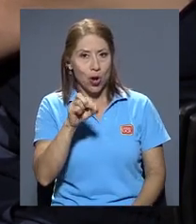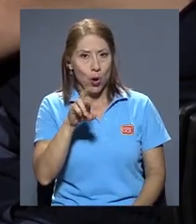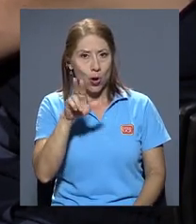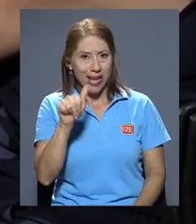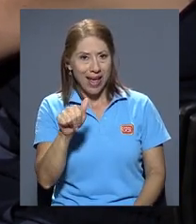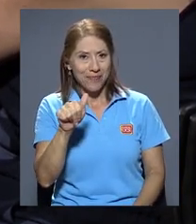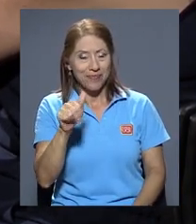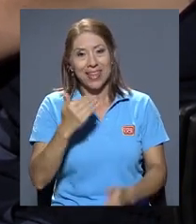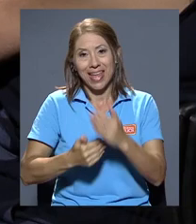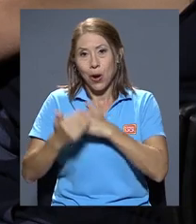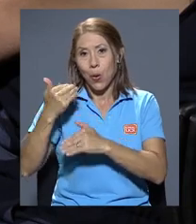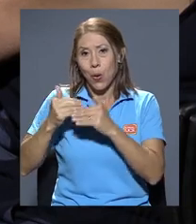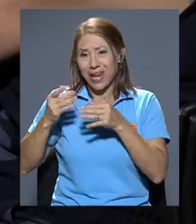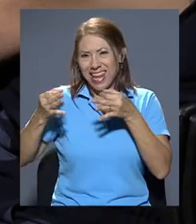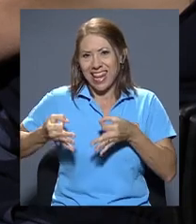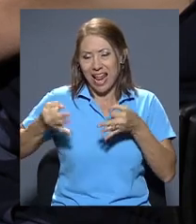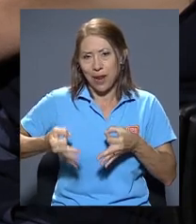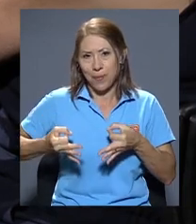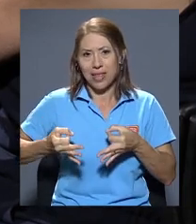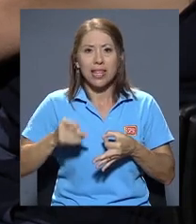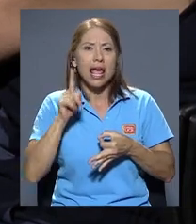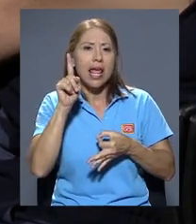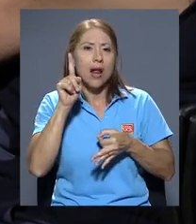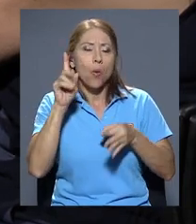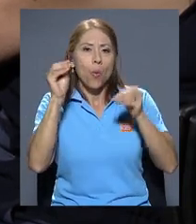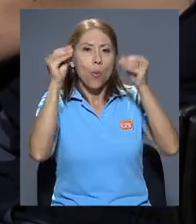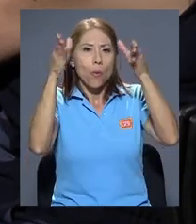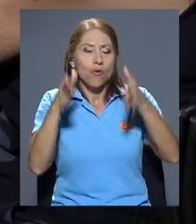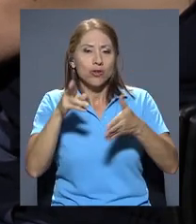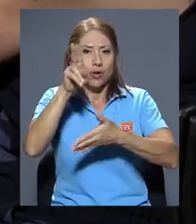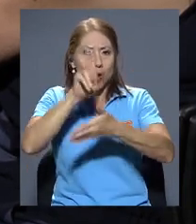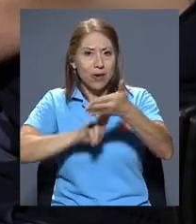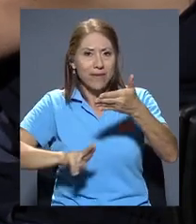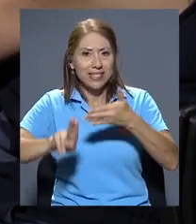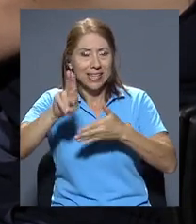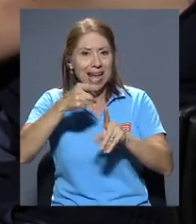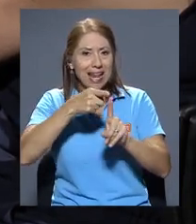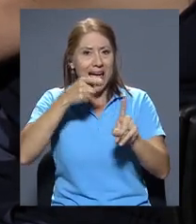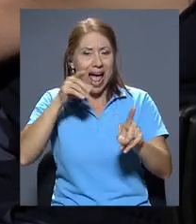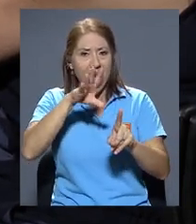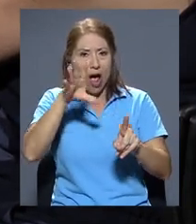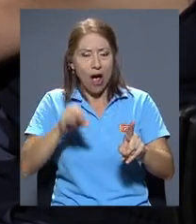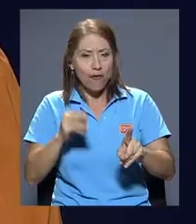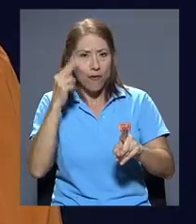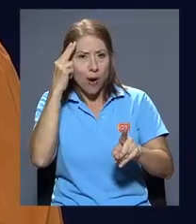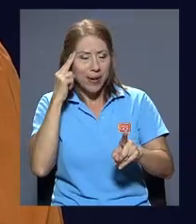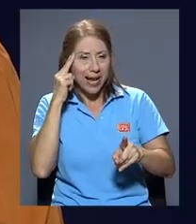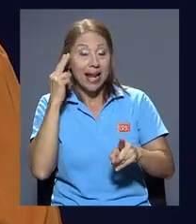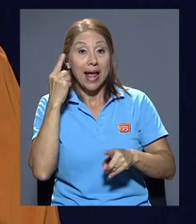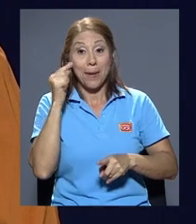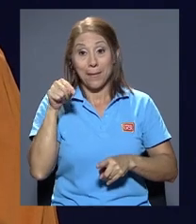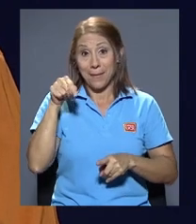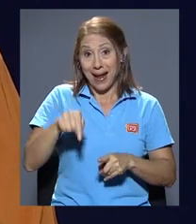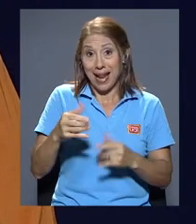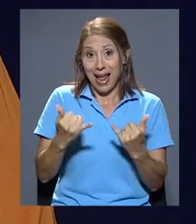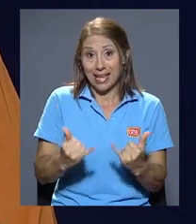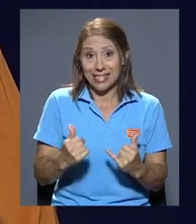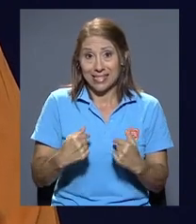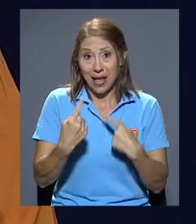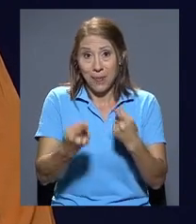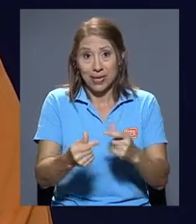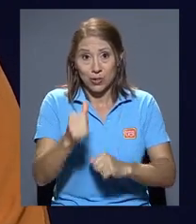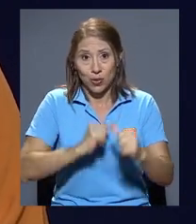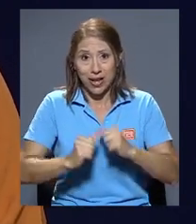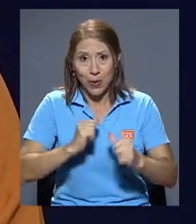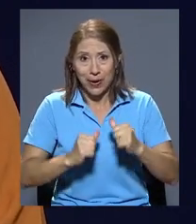una profesora universitaria afroamericana. Y para esta versión de la obra, primera vez en español,